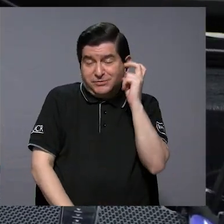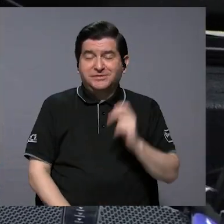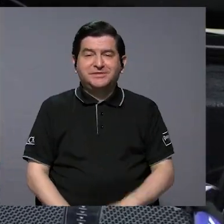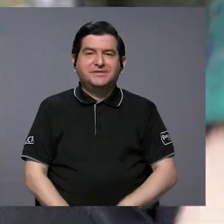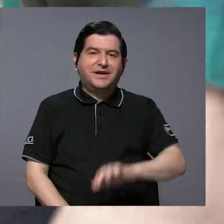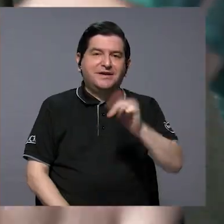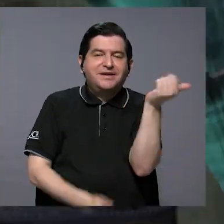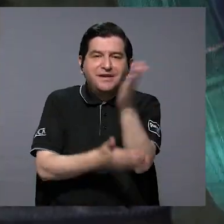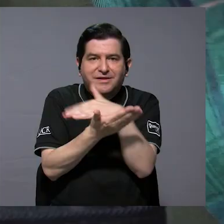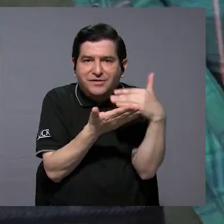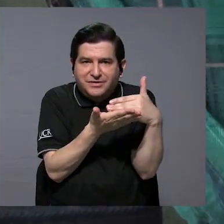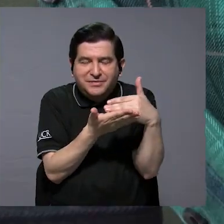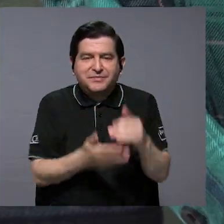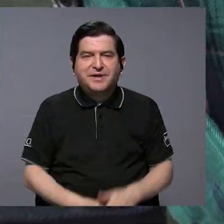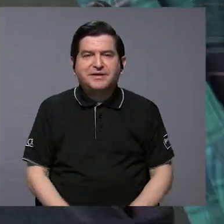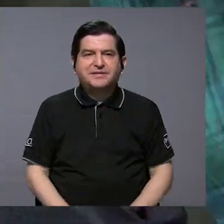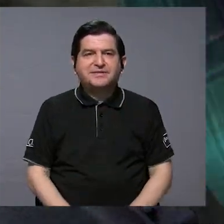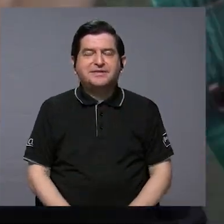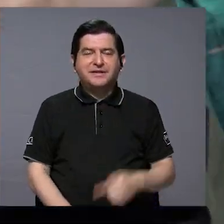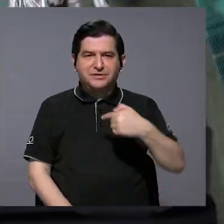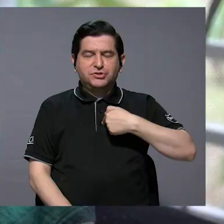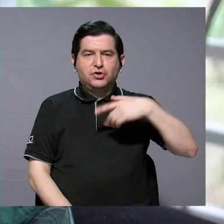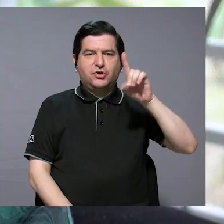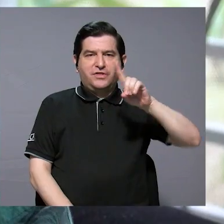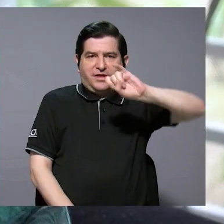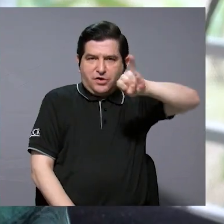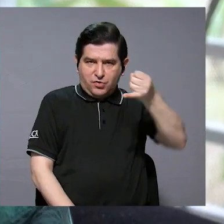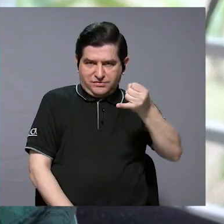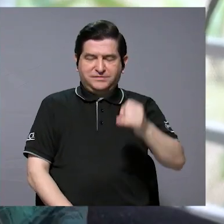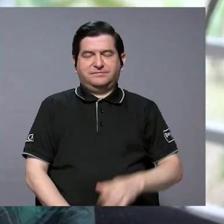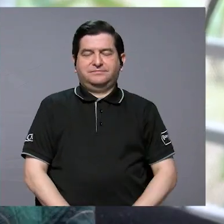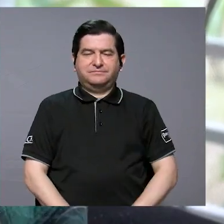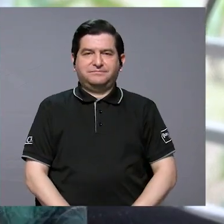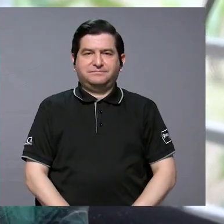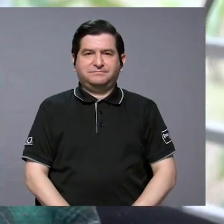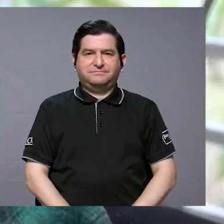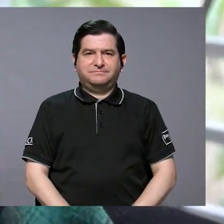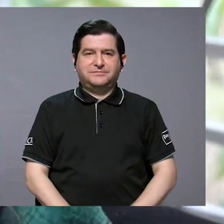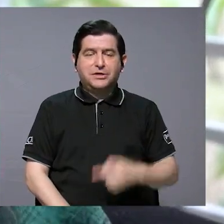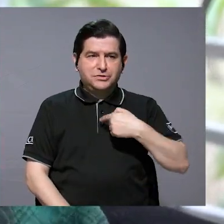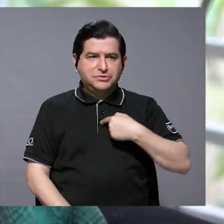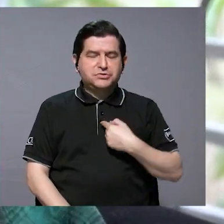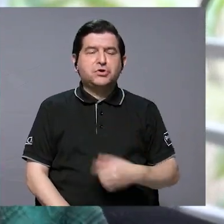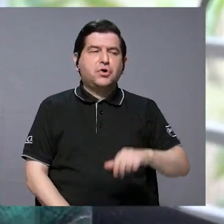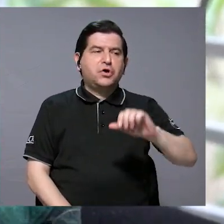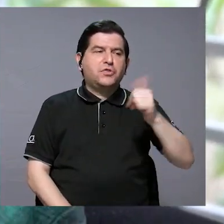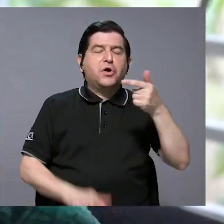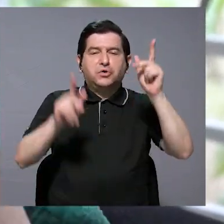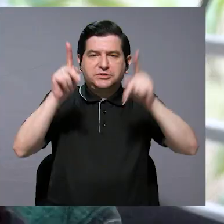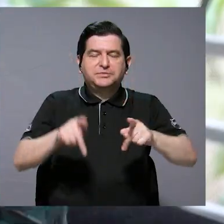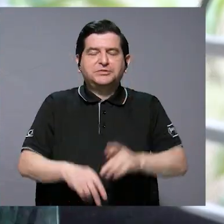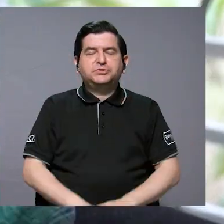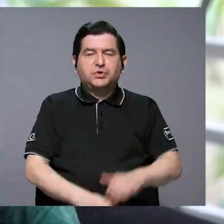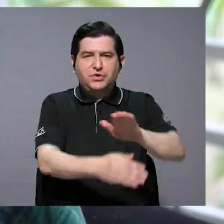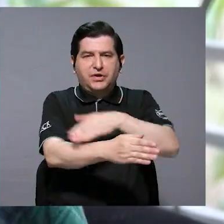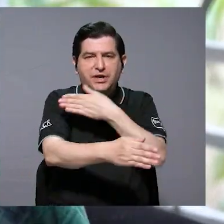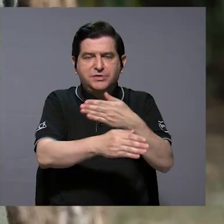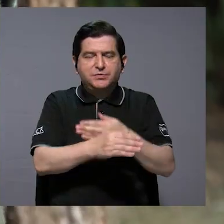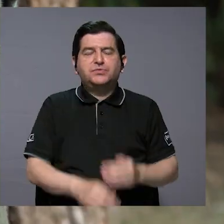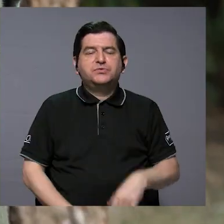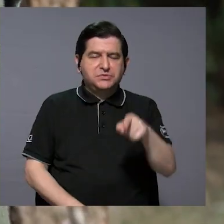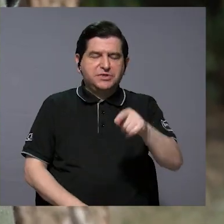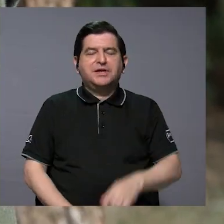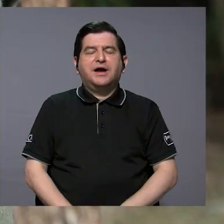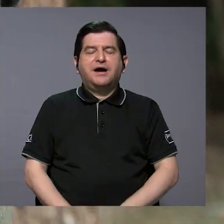suena, digamos pues. Y la otra parte es una parte como DJ, que es de poner música de otras